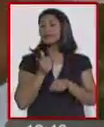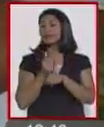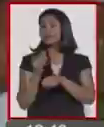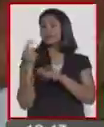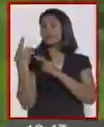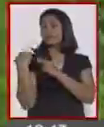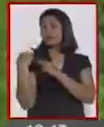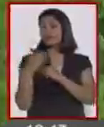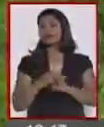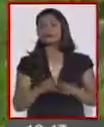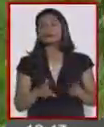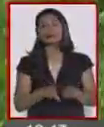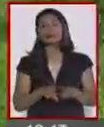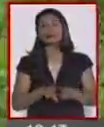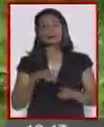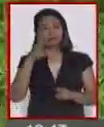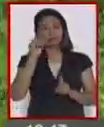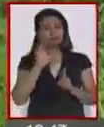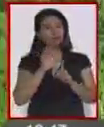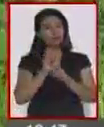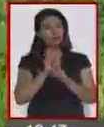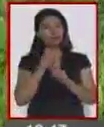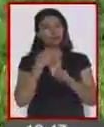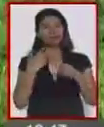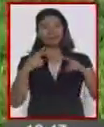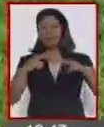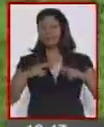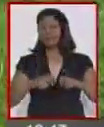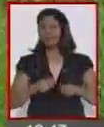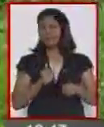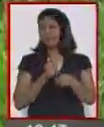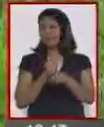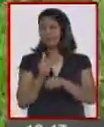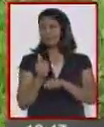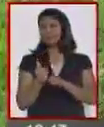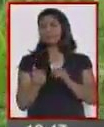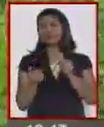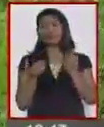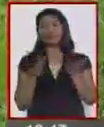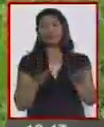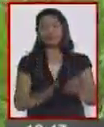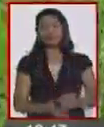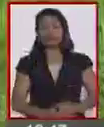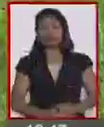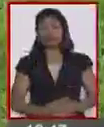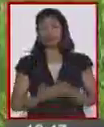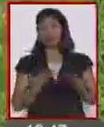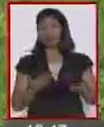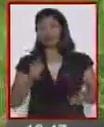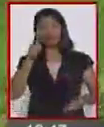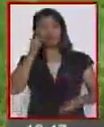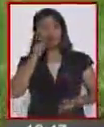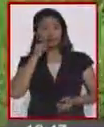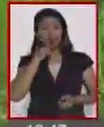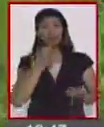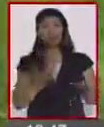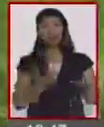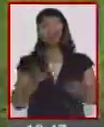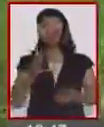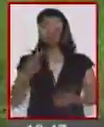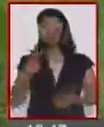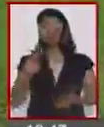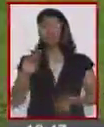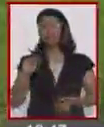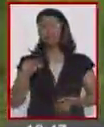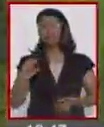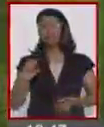este caso. Mientras tanto, el aprehendido está siendo investigado por el presunto delito de feminicidio. Ahora el cuerpo de la víctima se encuentra en la morgue